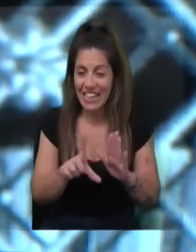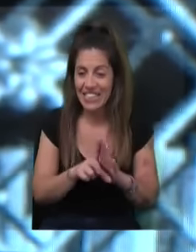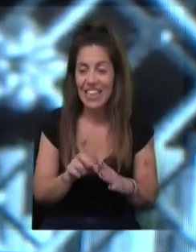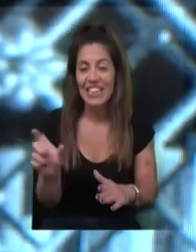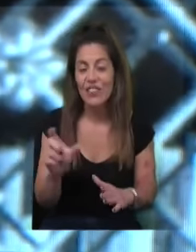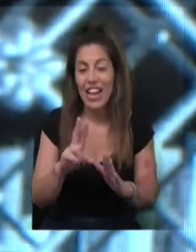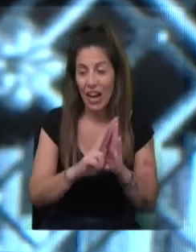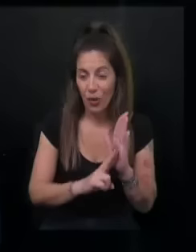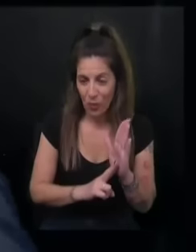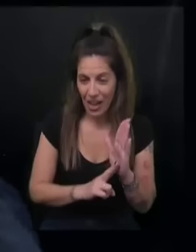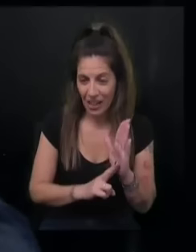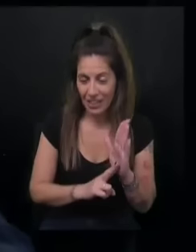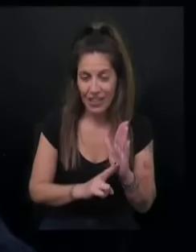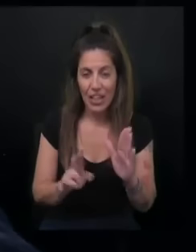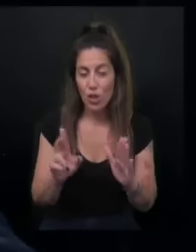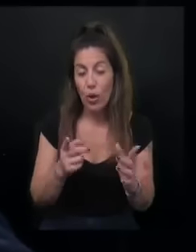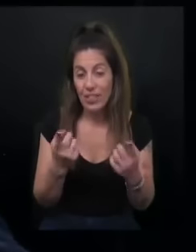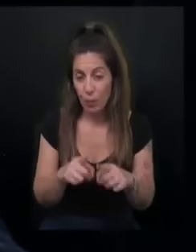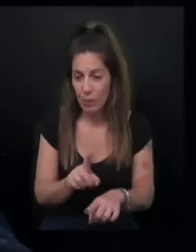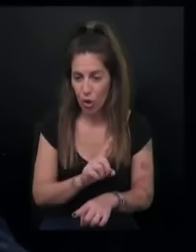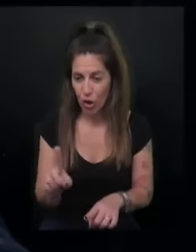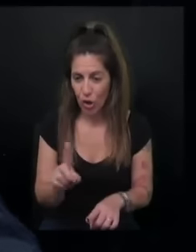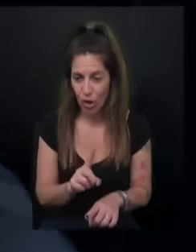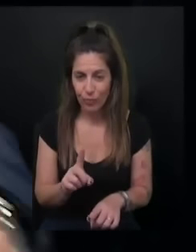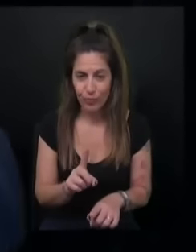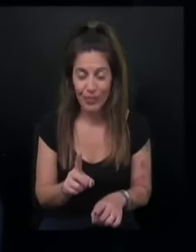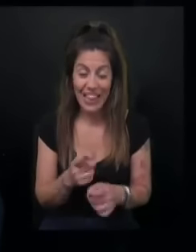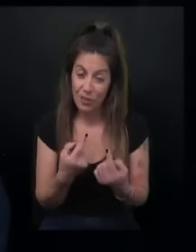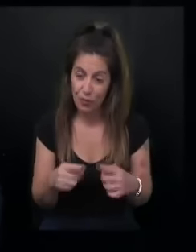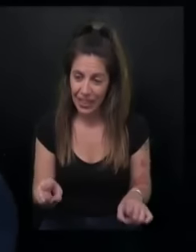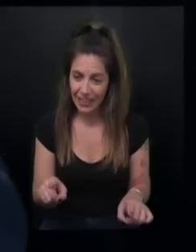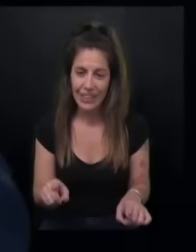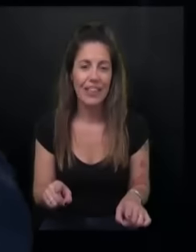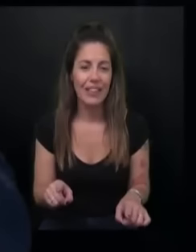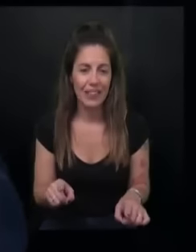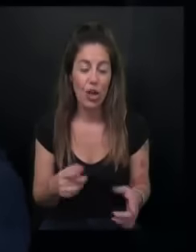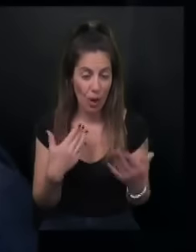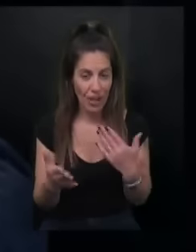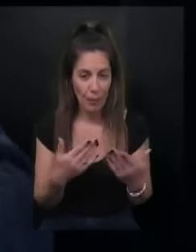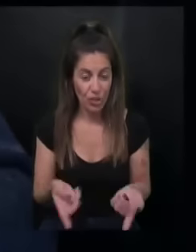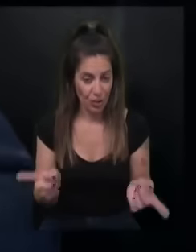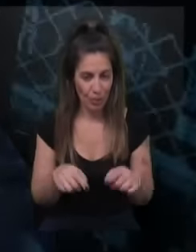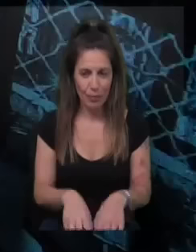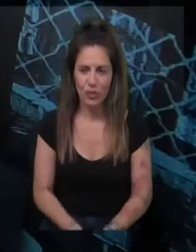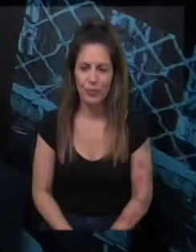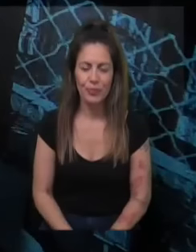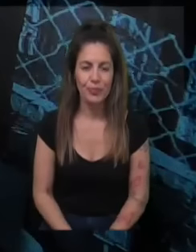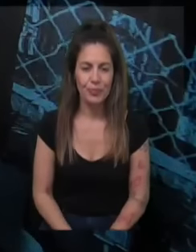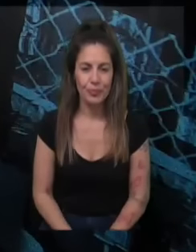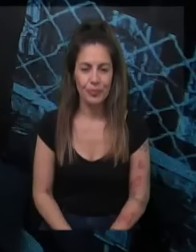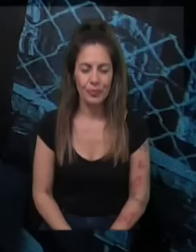decir regular tampoco es lo mismo No claro por eso mismo ahora lo hablamos ya volvemos